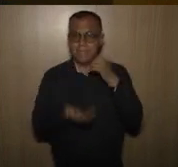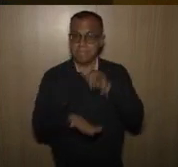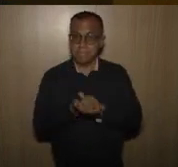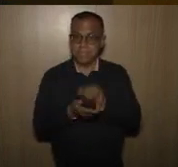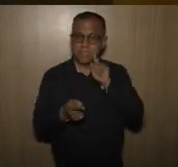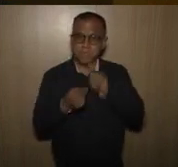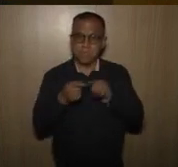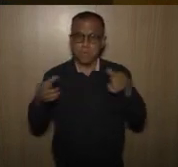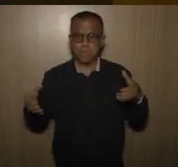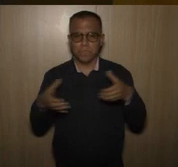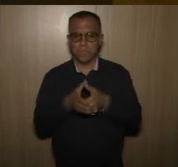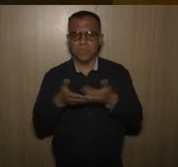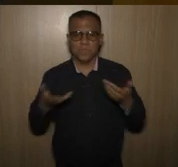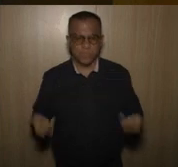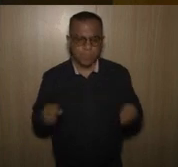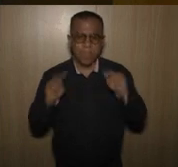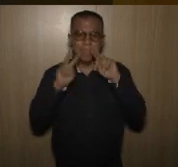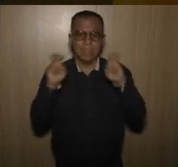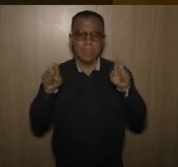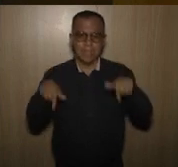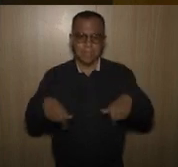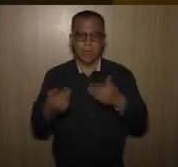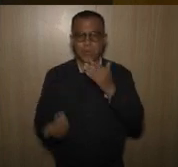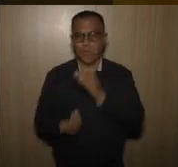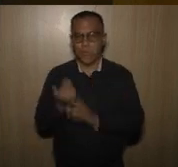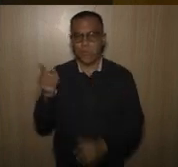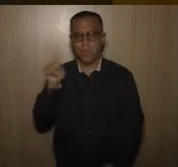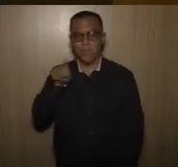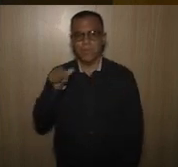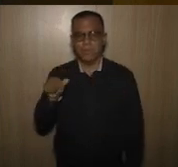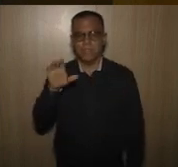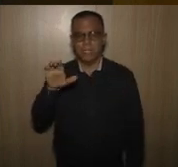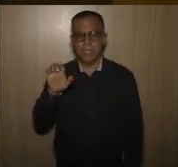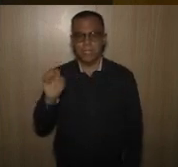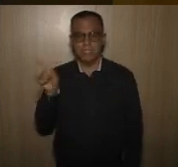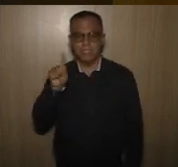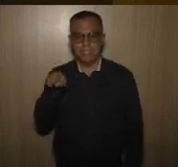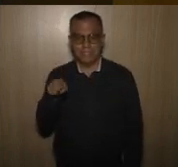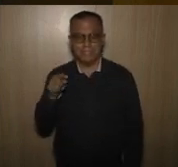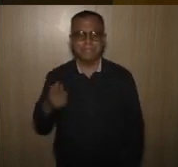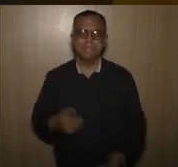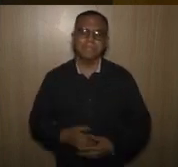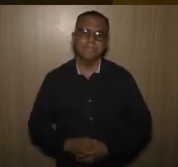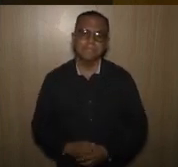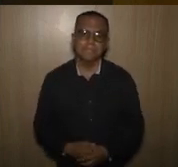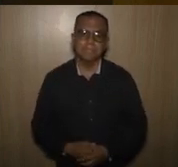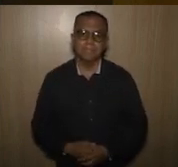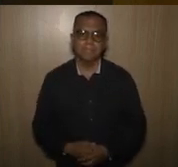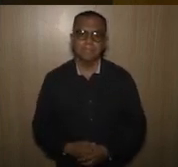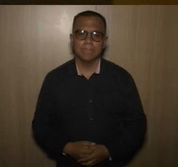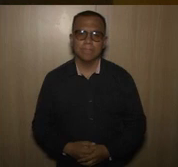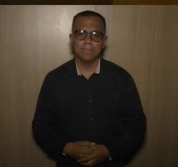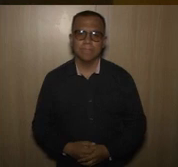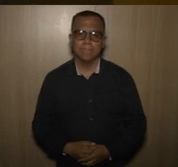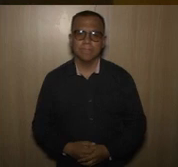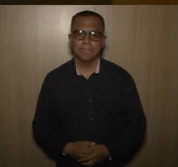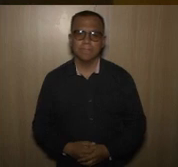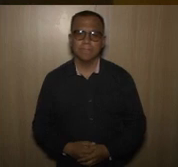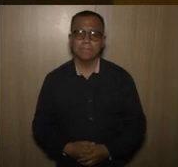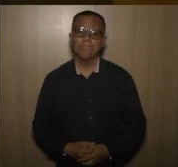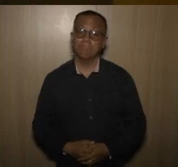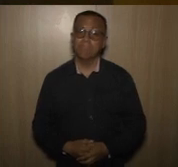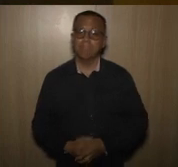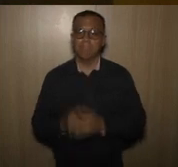es que estamos hablando hoy del nuevo SASES. Es importante también compartirles que